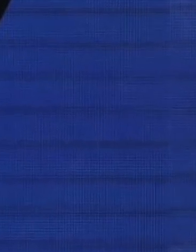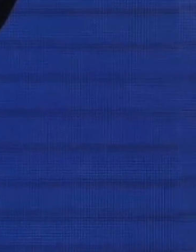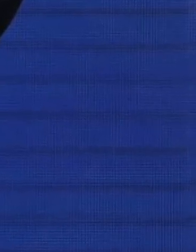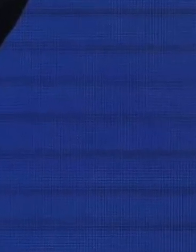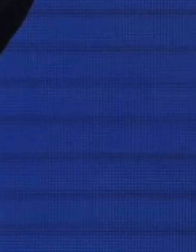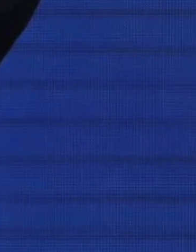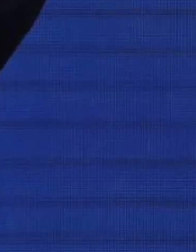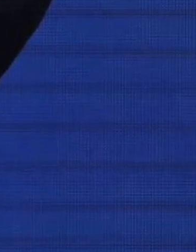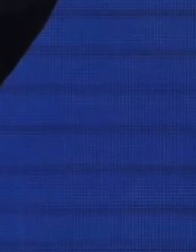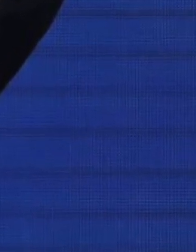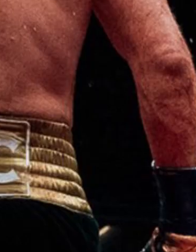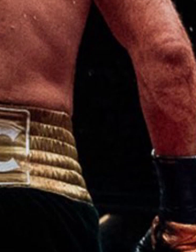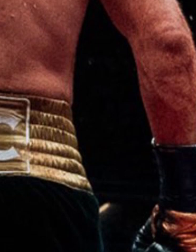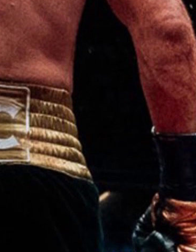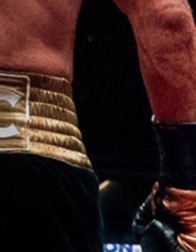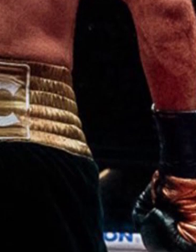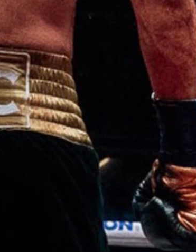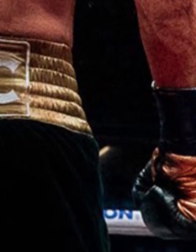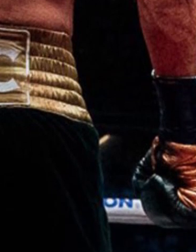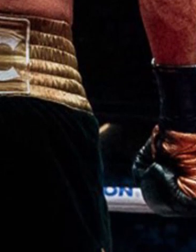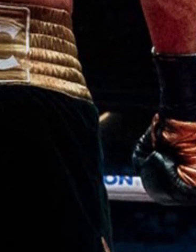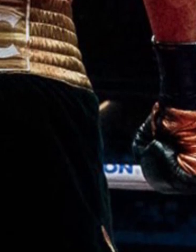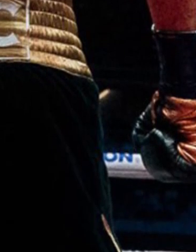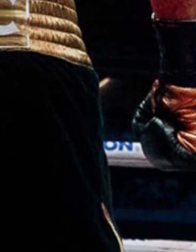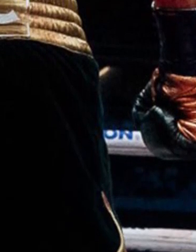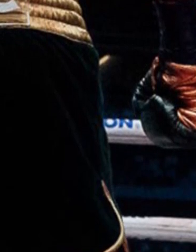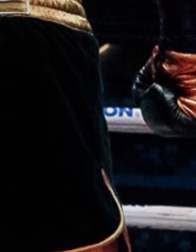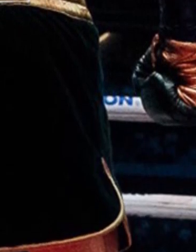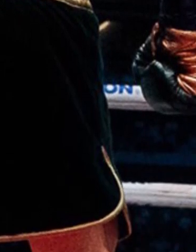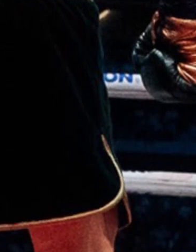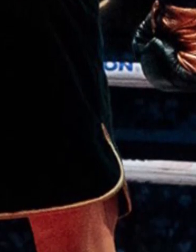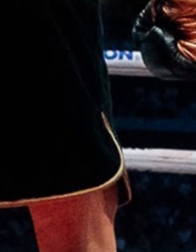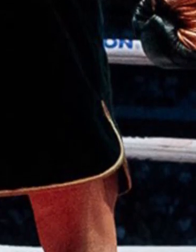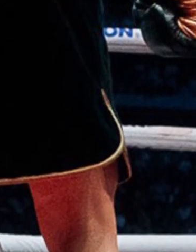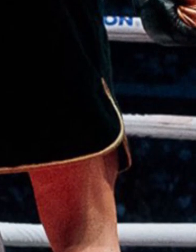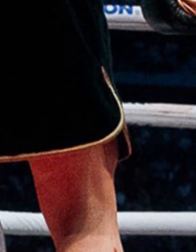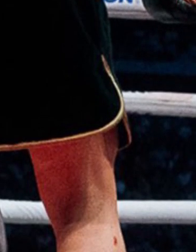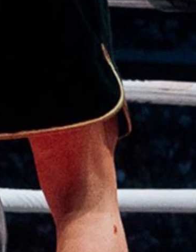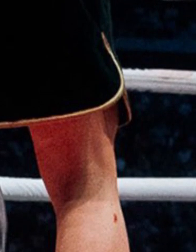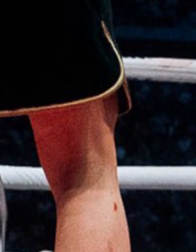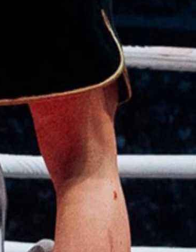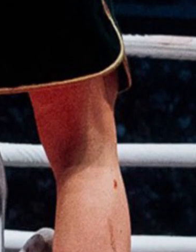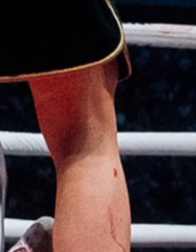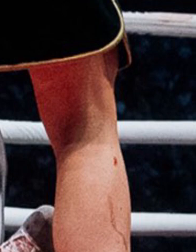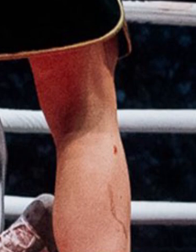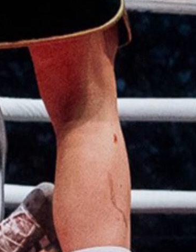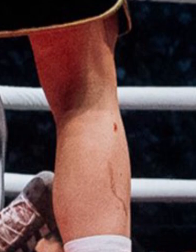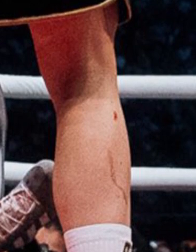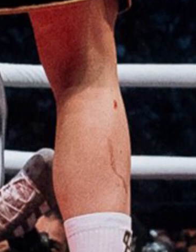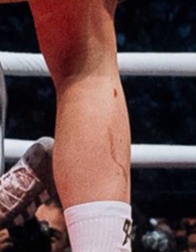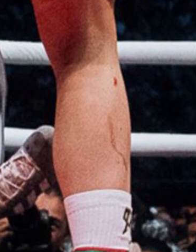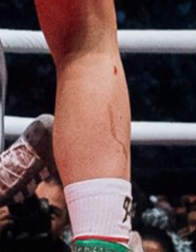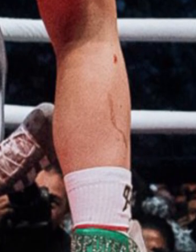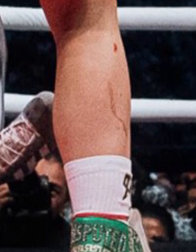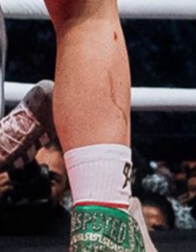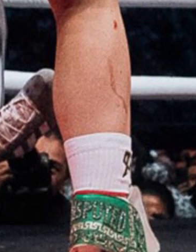su destacada actuación este fin de semana el mandatario mandó una felicitación al canelo tras su Victoria contra el británico John Rider en tierras en